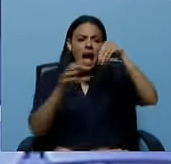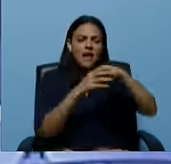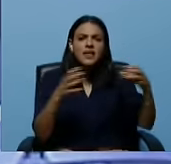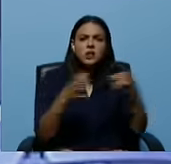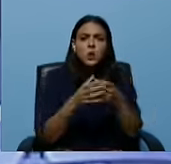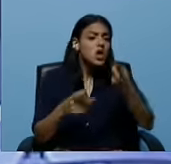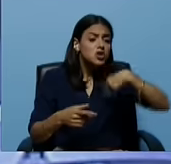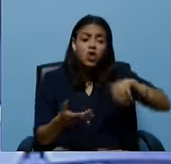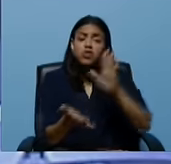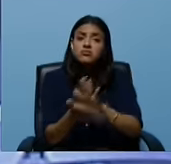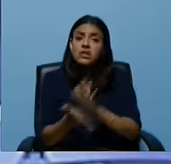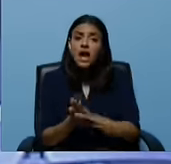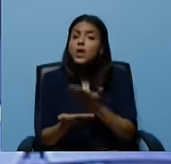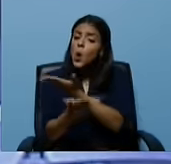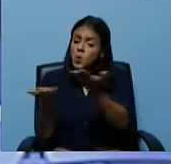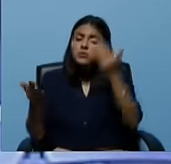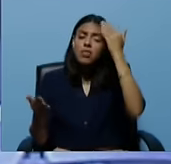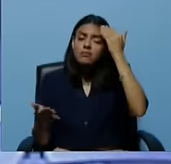Usted sabe.